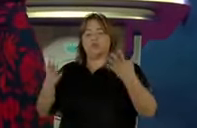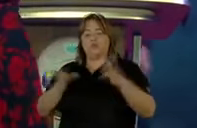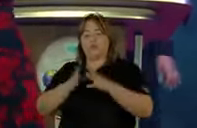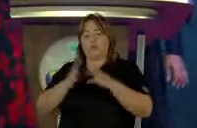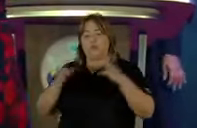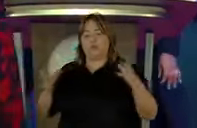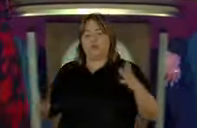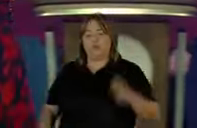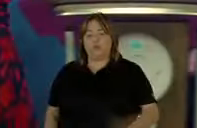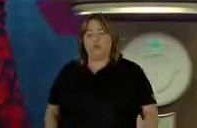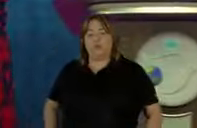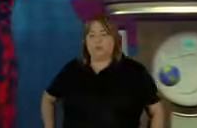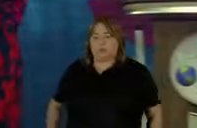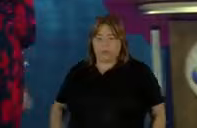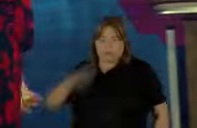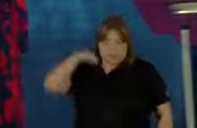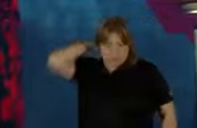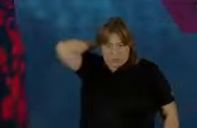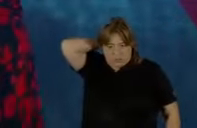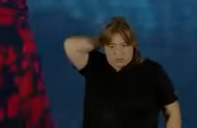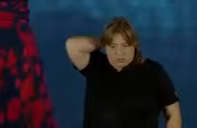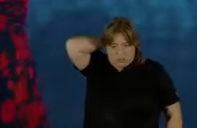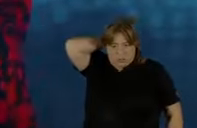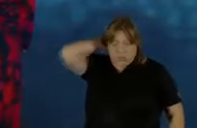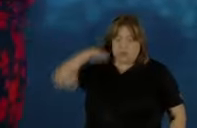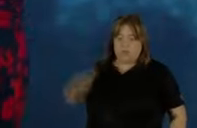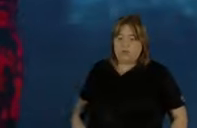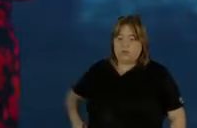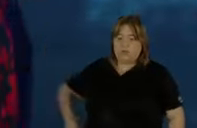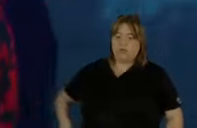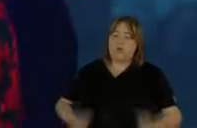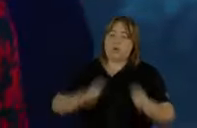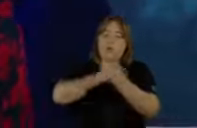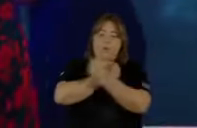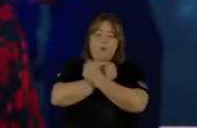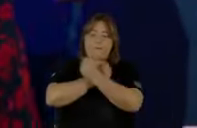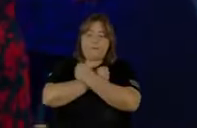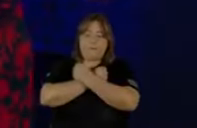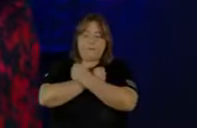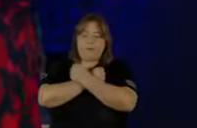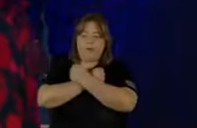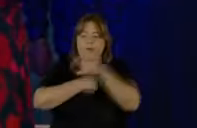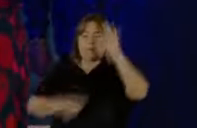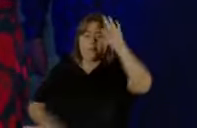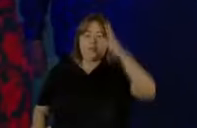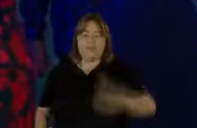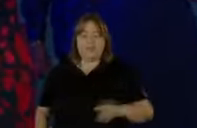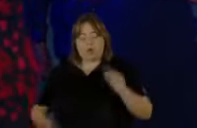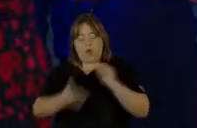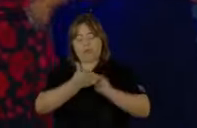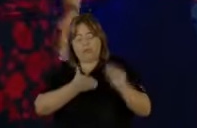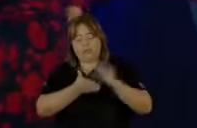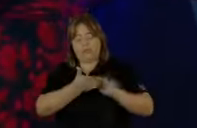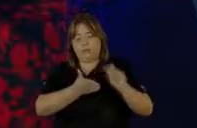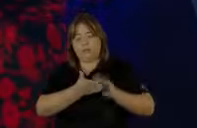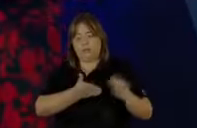Había un pastor que ya partió con el Señor, un hombre muy amado, que escribía mucho.